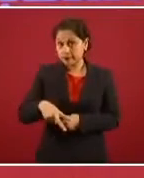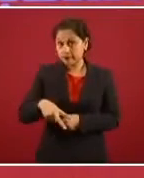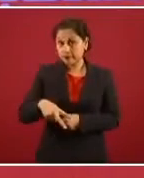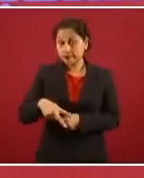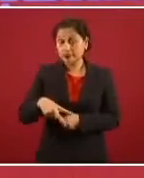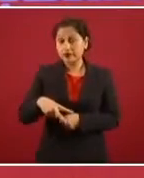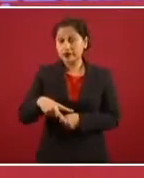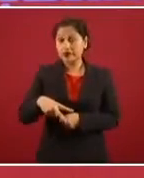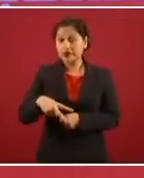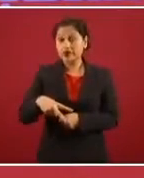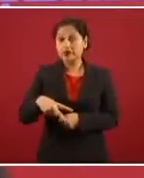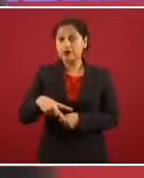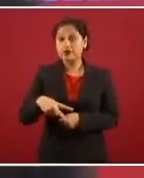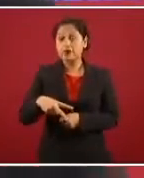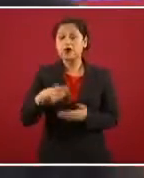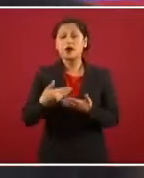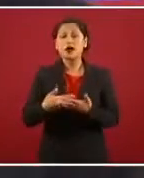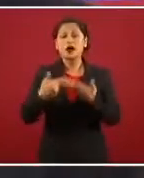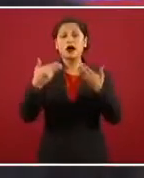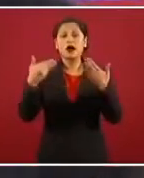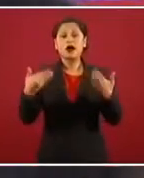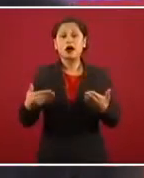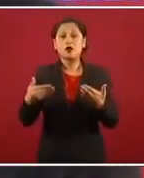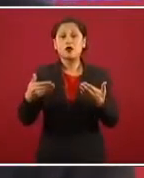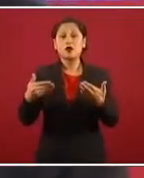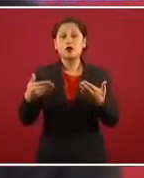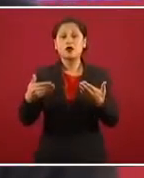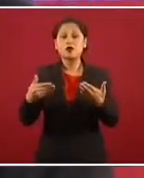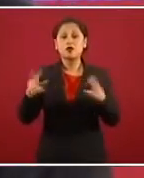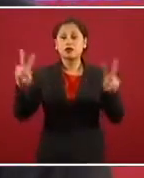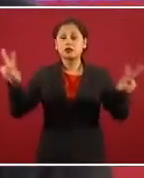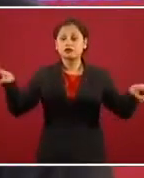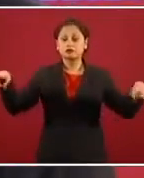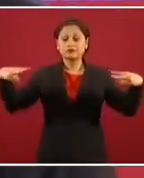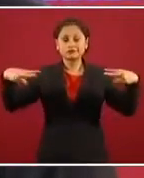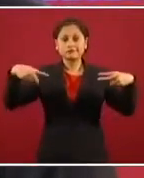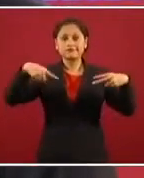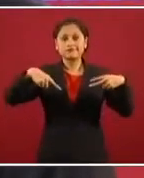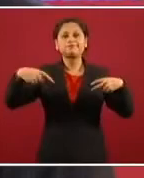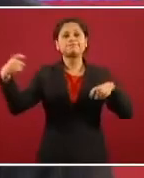se convierte en un país atractivo para invertir,